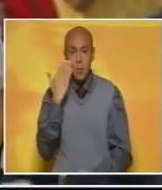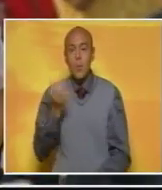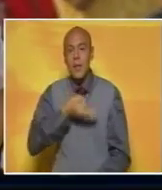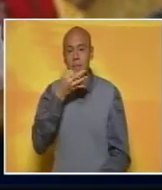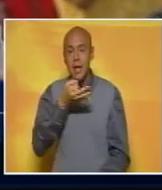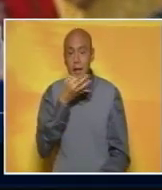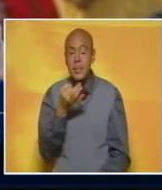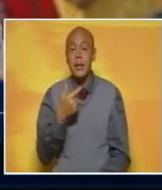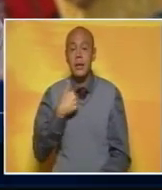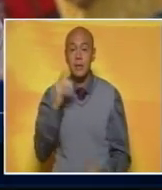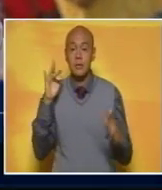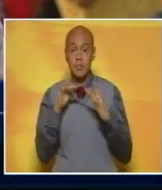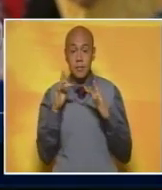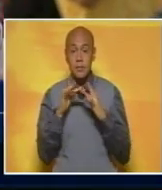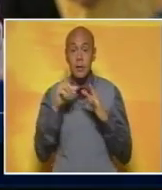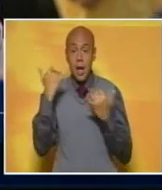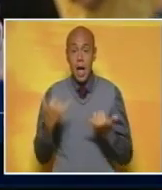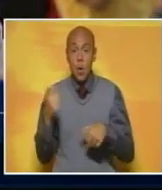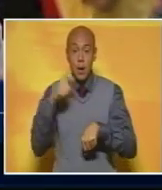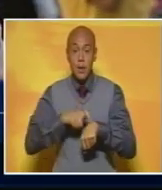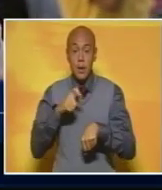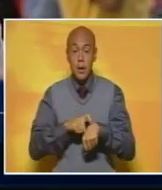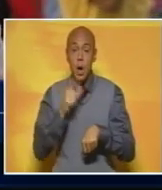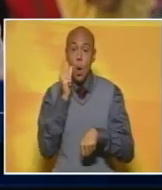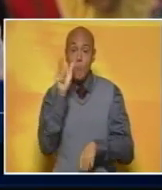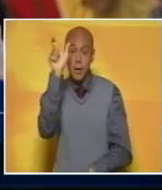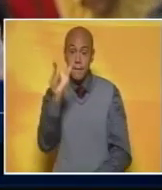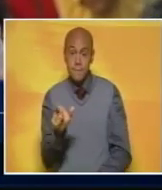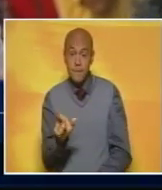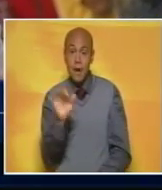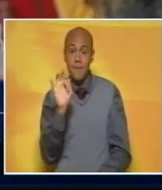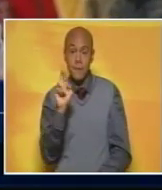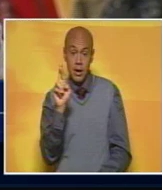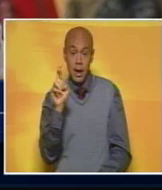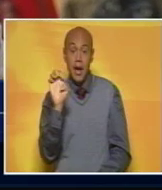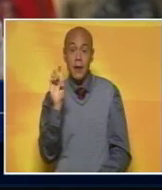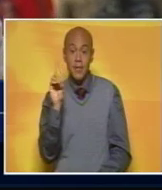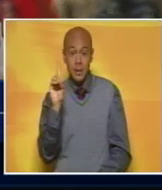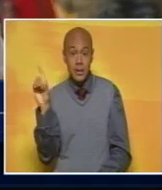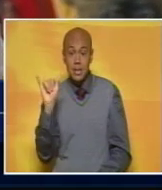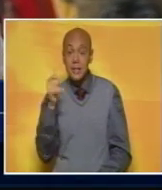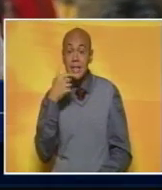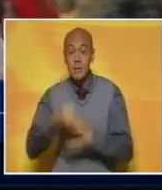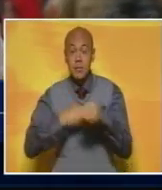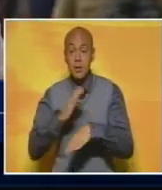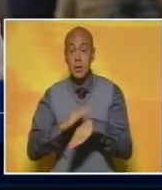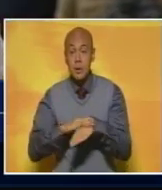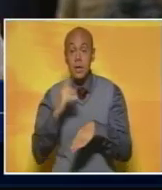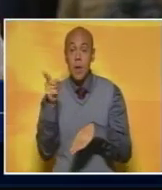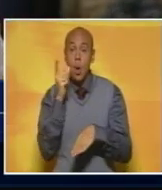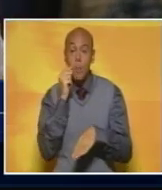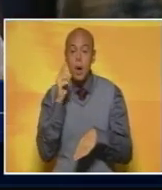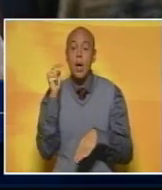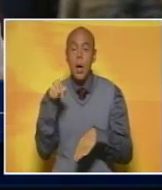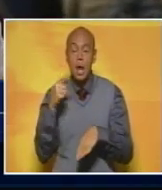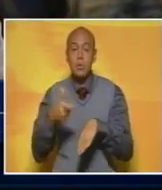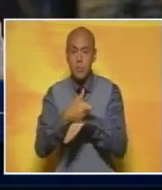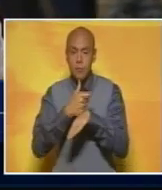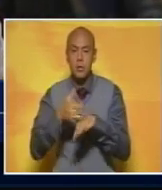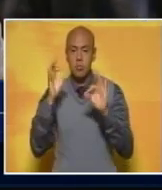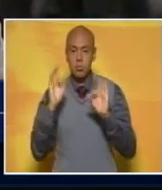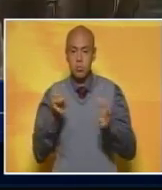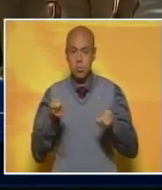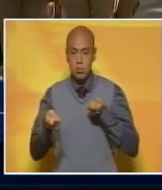para quienes nos sintonizan. A esta hora, Freddy Bernal asegura que el gobierno nacional tiene el control político, militar